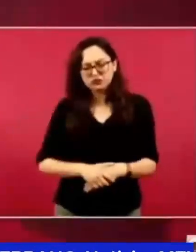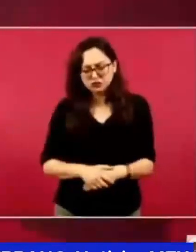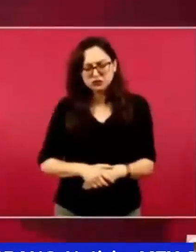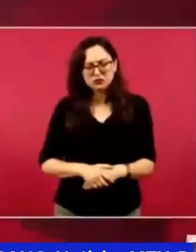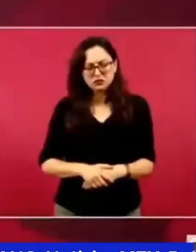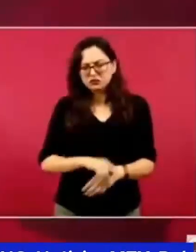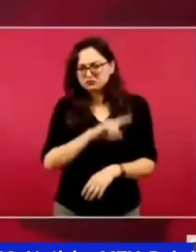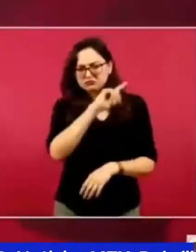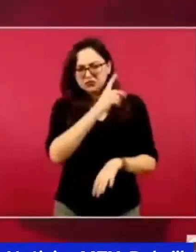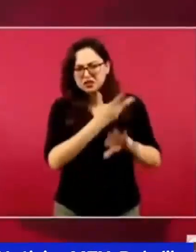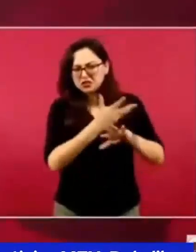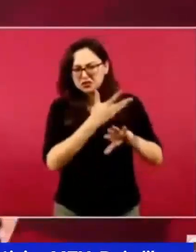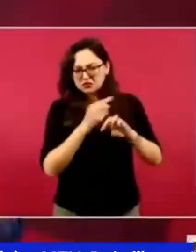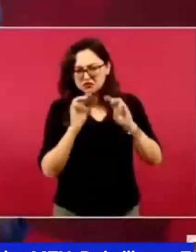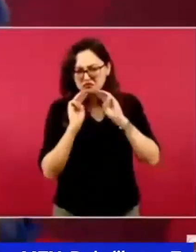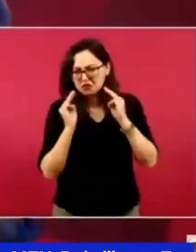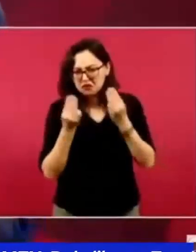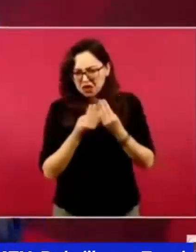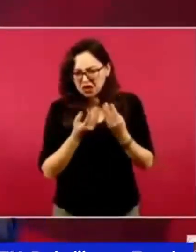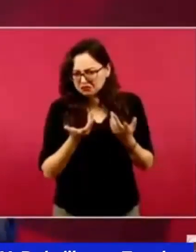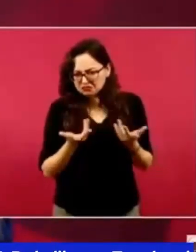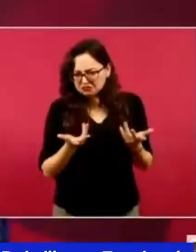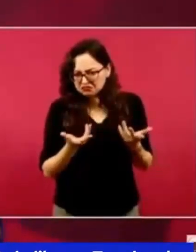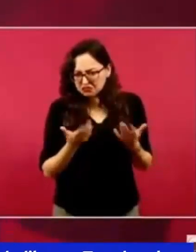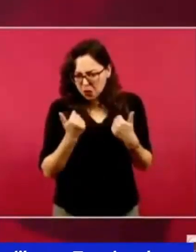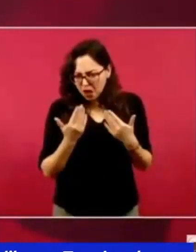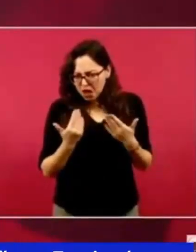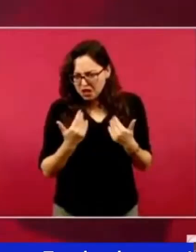llegara la droga